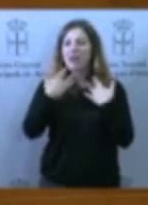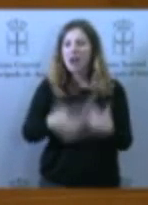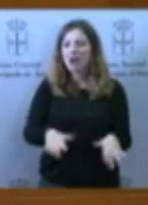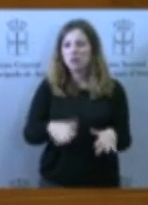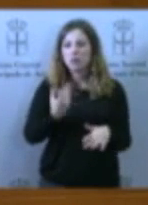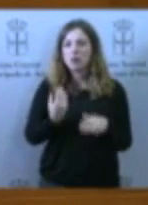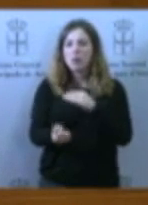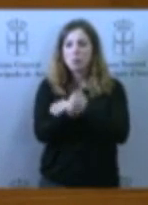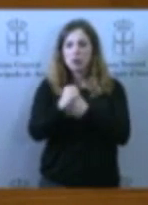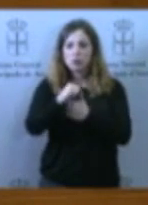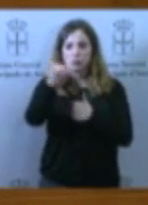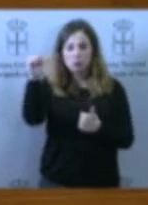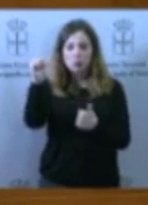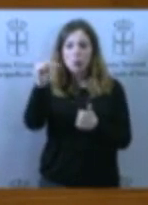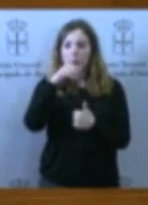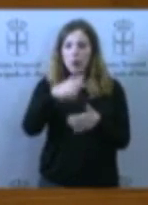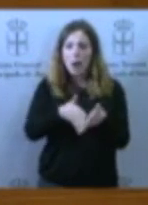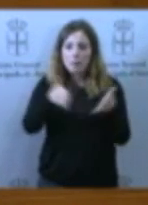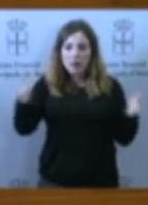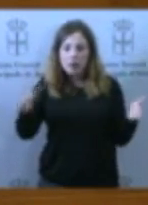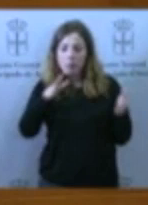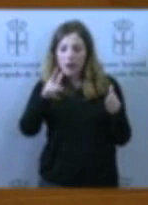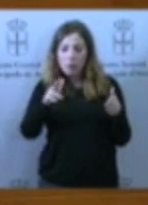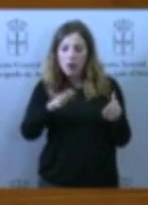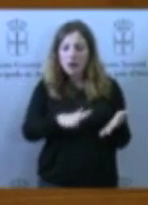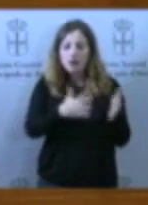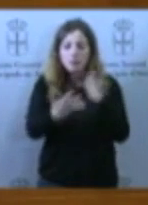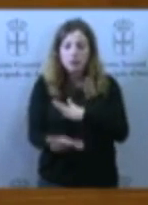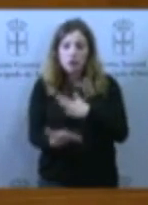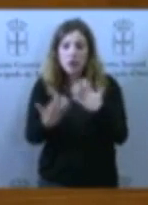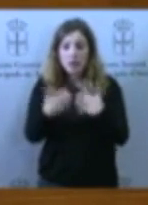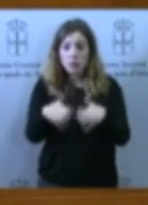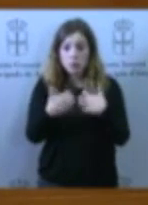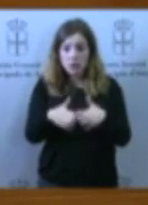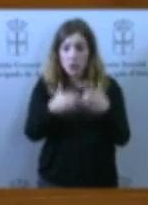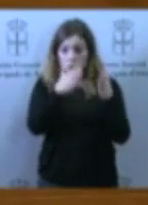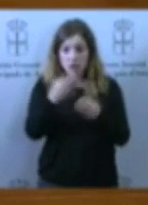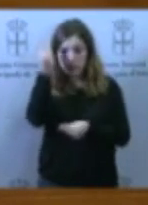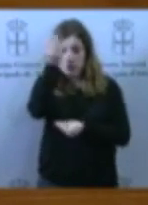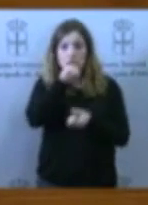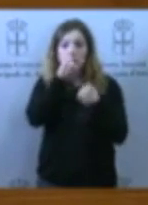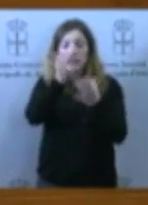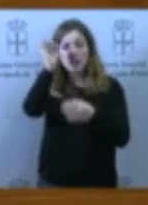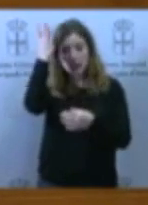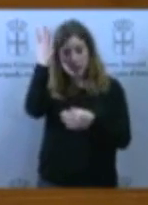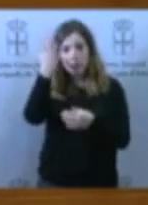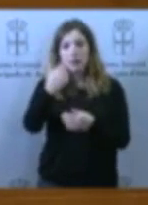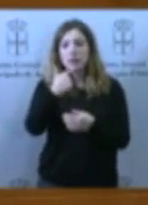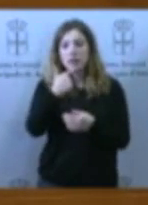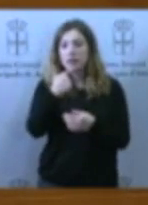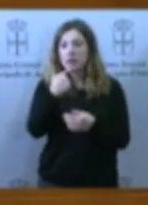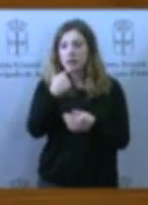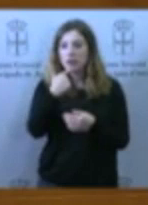del Musel, la ampliación para la reconversión industrial, que es lo que ustedes plantean con esta iniciativa, mantener el timón fijo en un